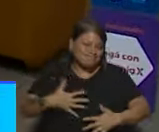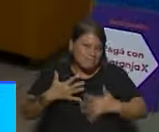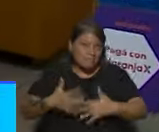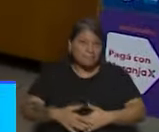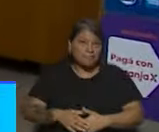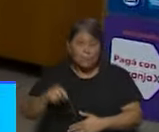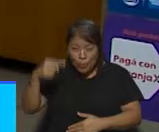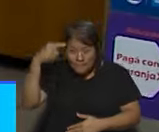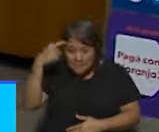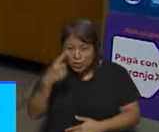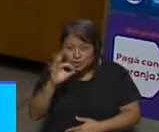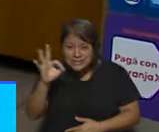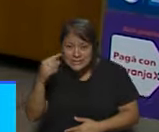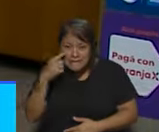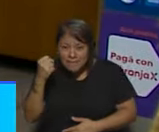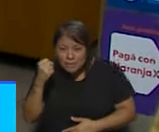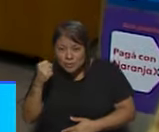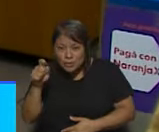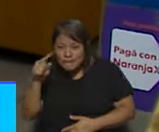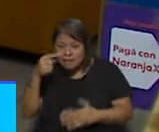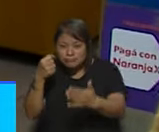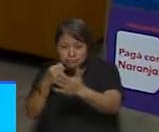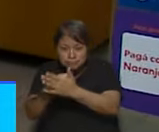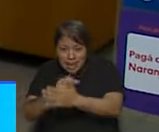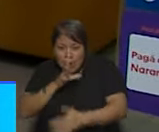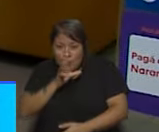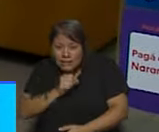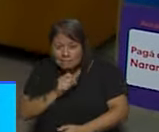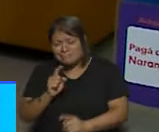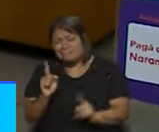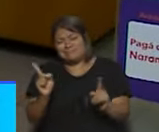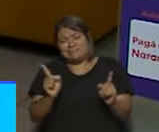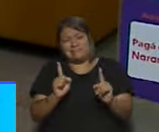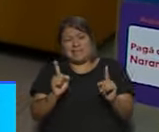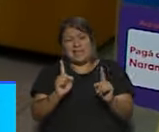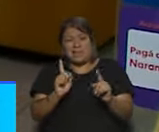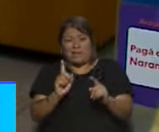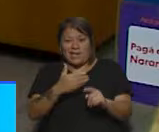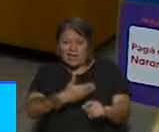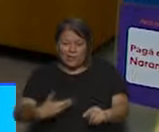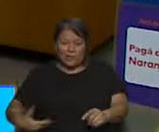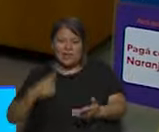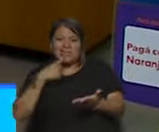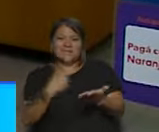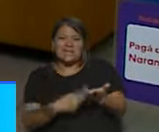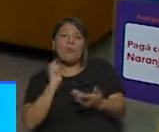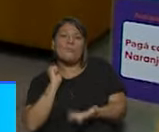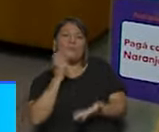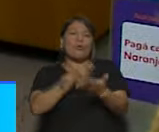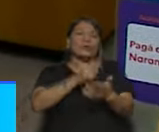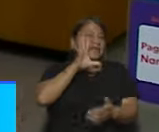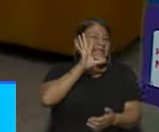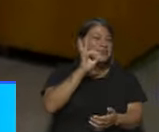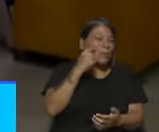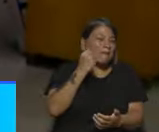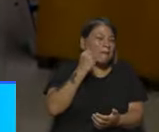100,000 pesos se puede llegar a fin de mes y todavía encima te dan un Plus de 50.000 pesos como si fuera un no